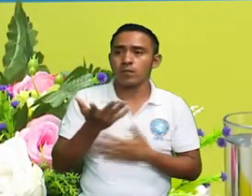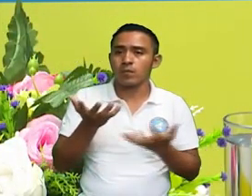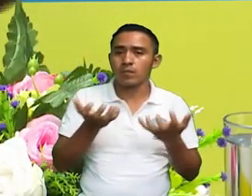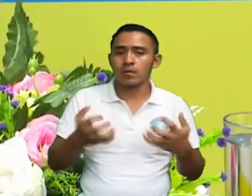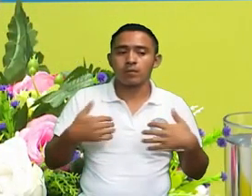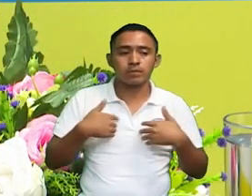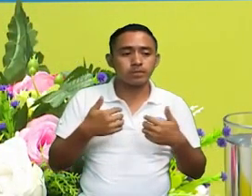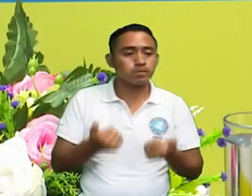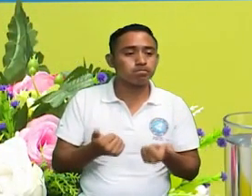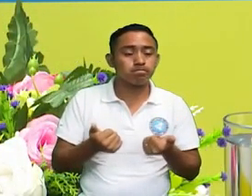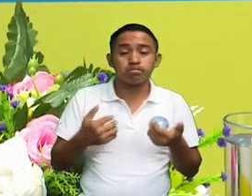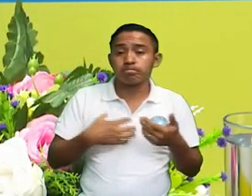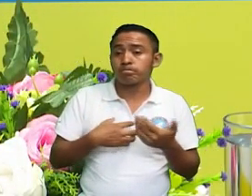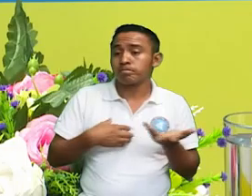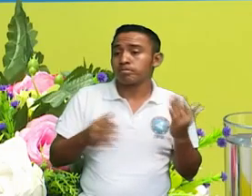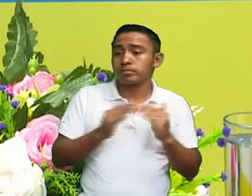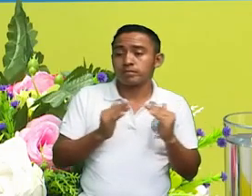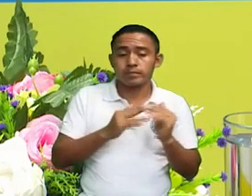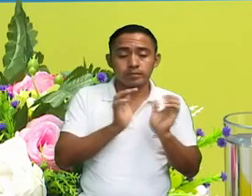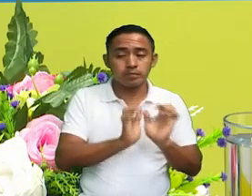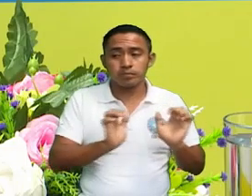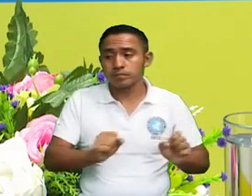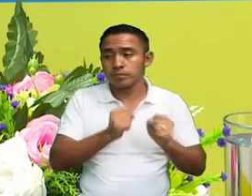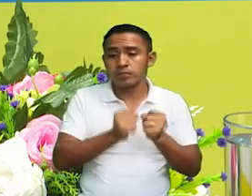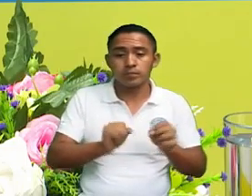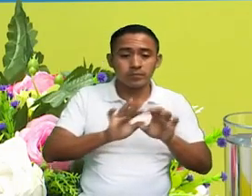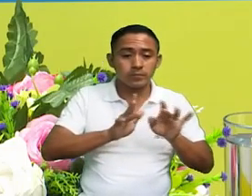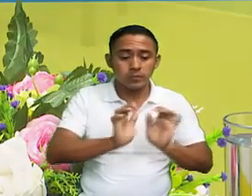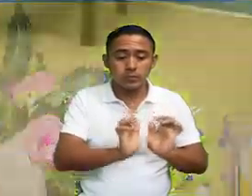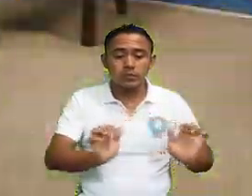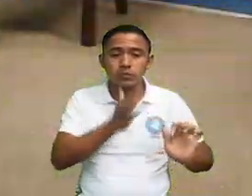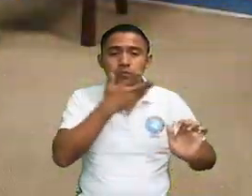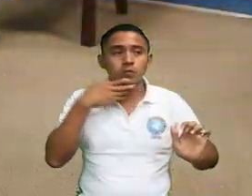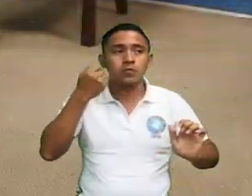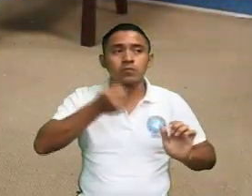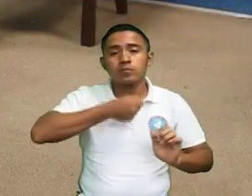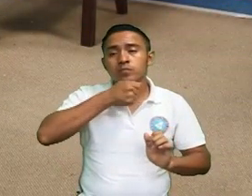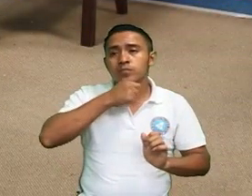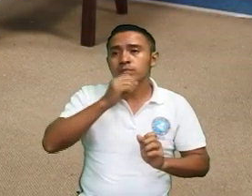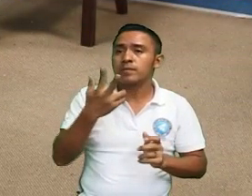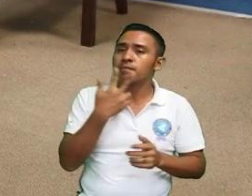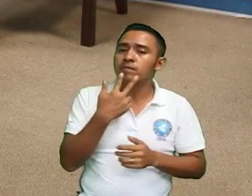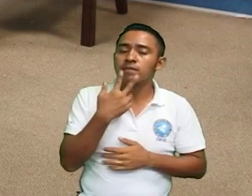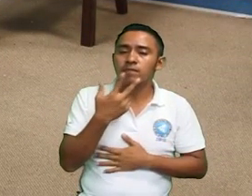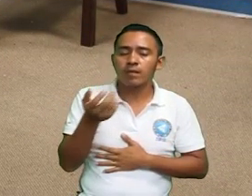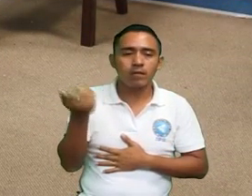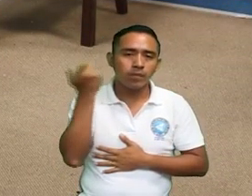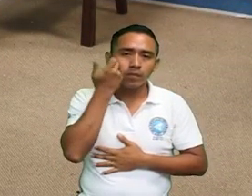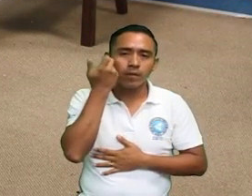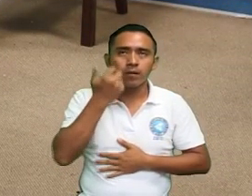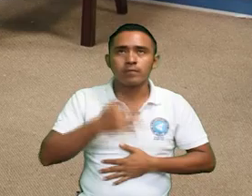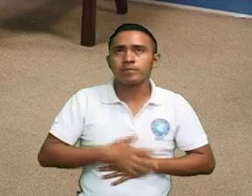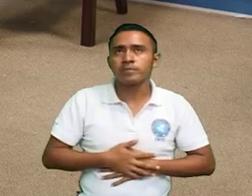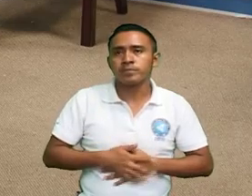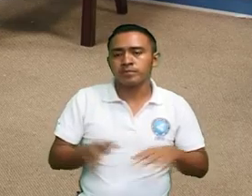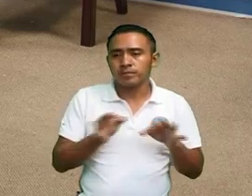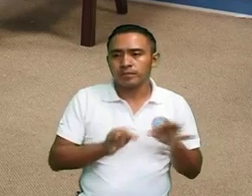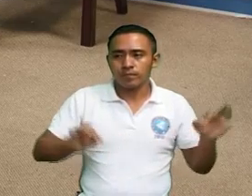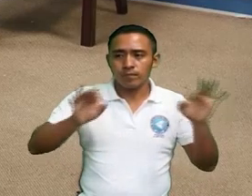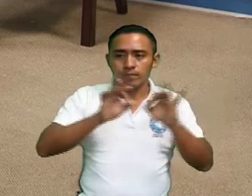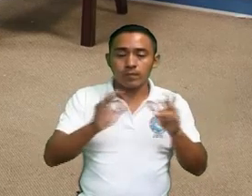en su hogar, quiere que los niños, las niñas, los jóvenes, los abuelitos no nos enfermemos. Así es, muy importante este